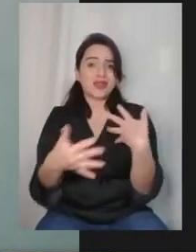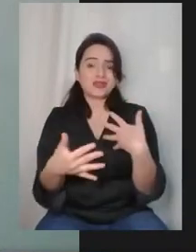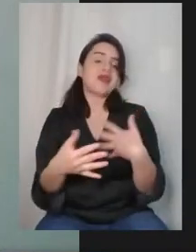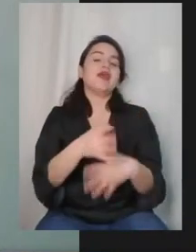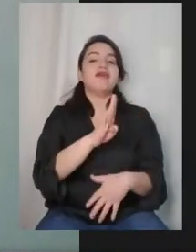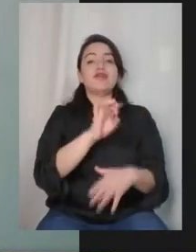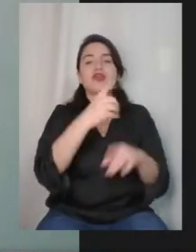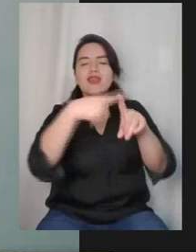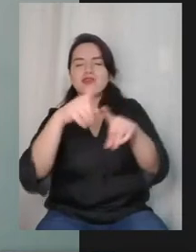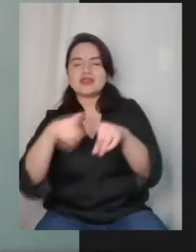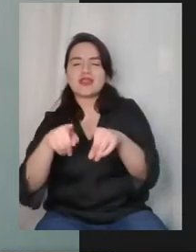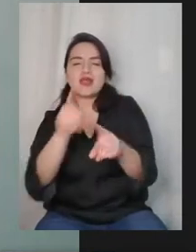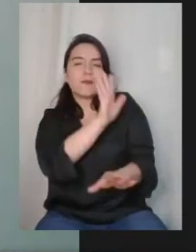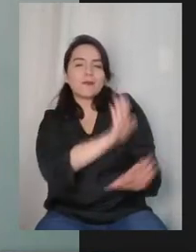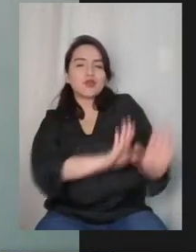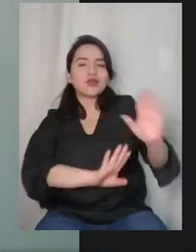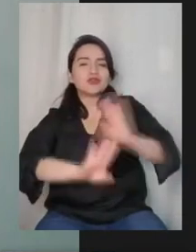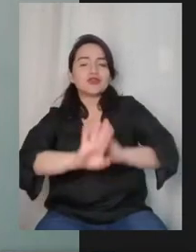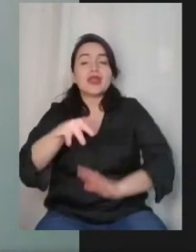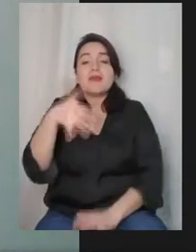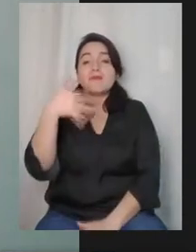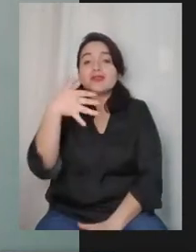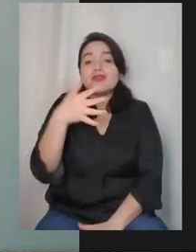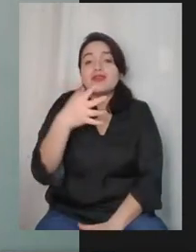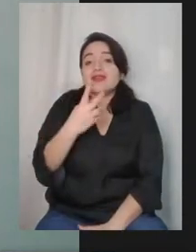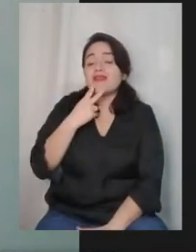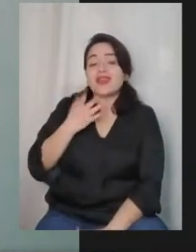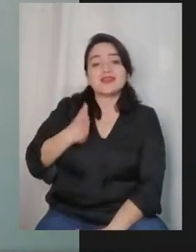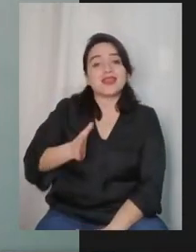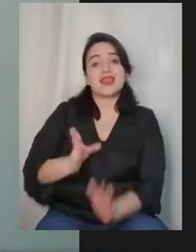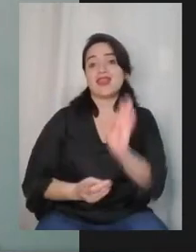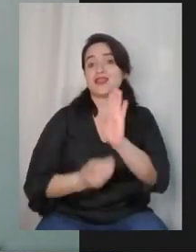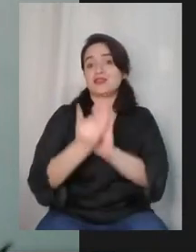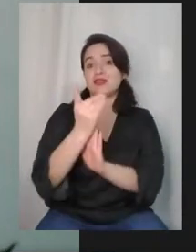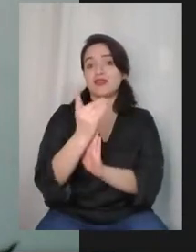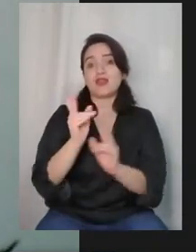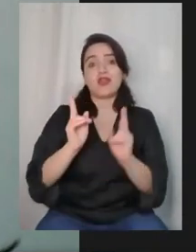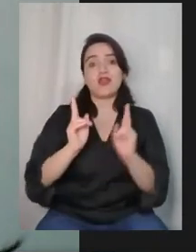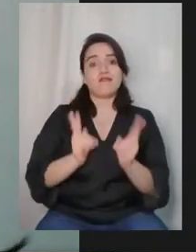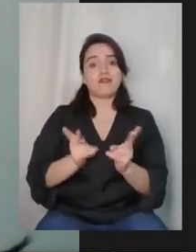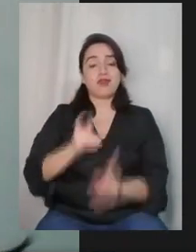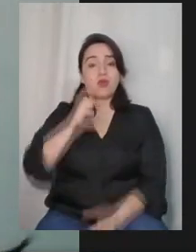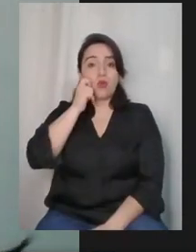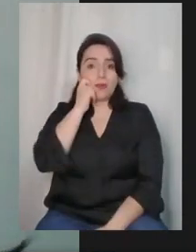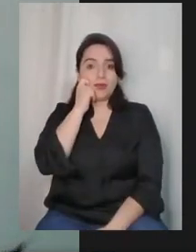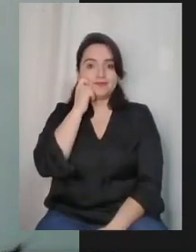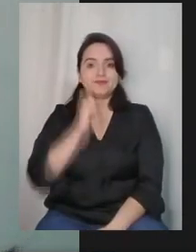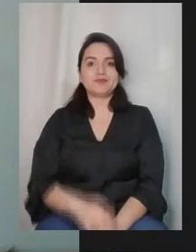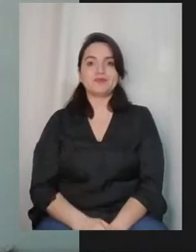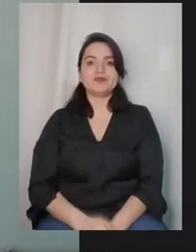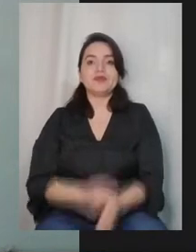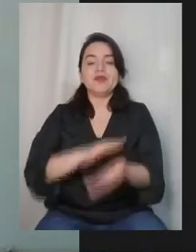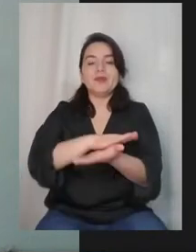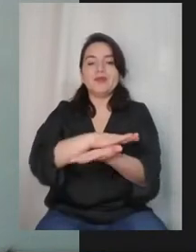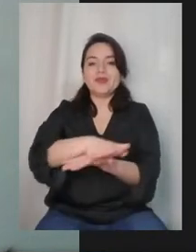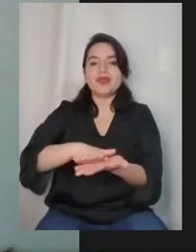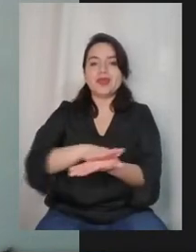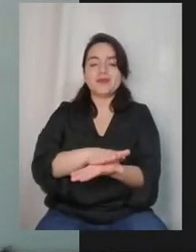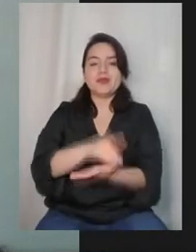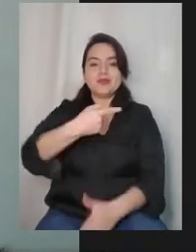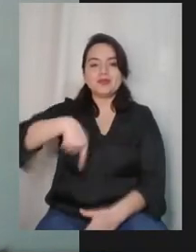elemento esencial para la vida, para el desarrollo y sobrevivencia del ser humano. Por ejemplo, si hablamos de economía y